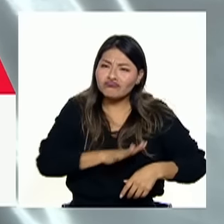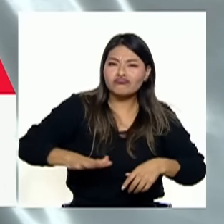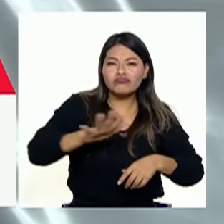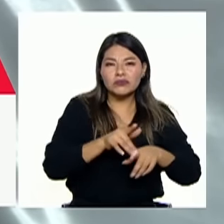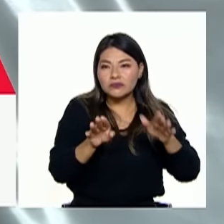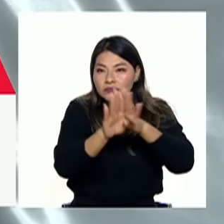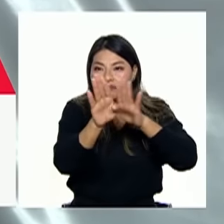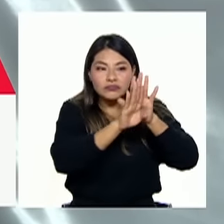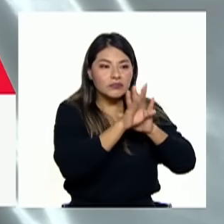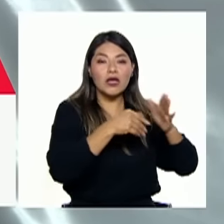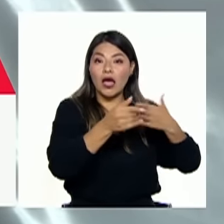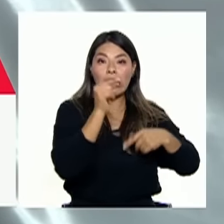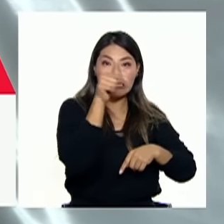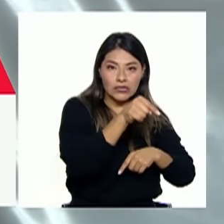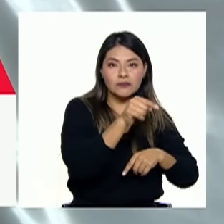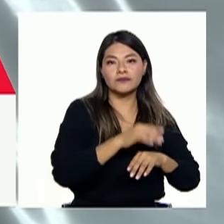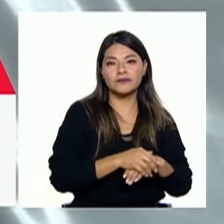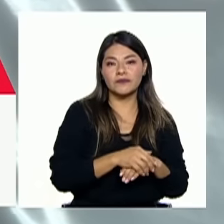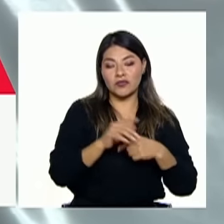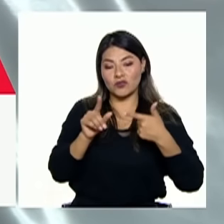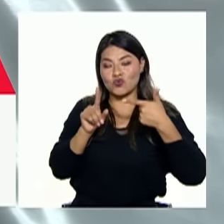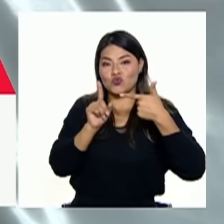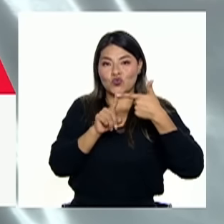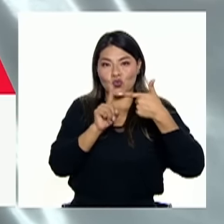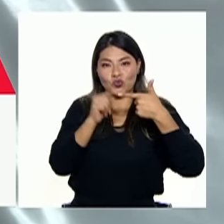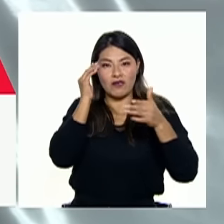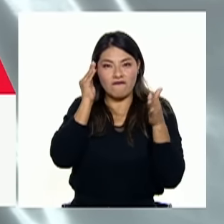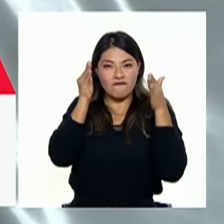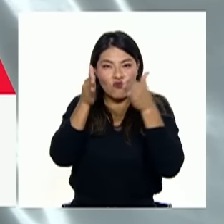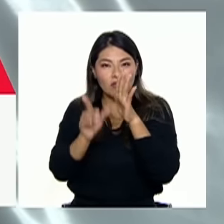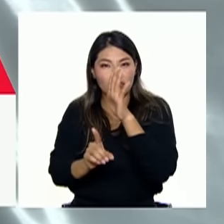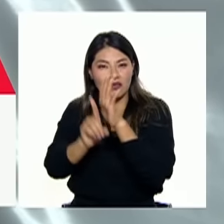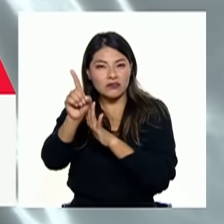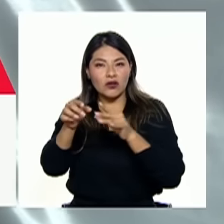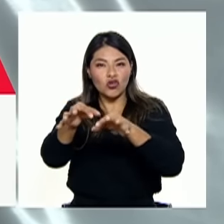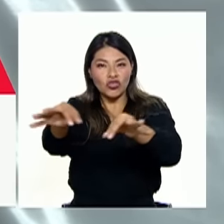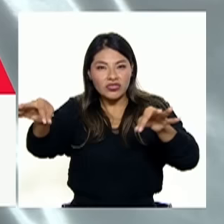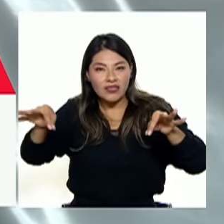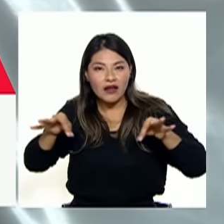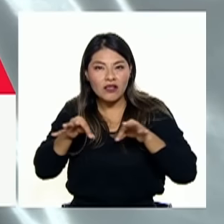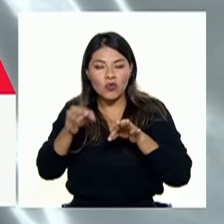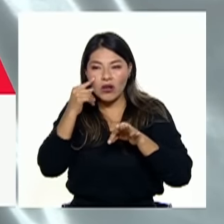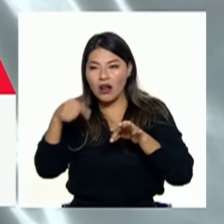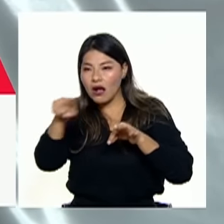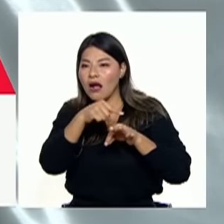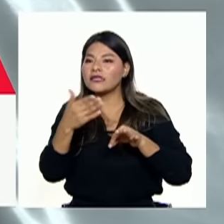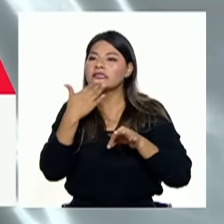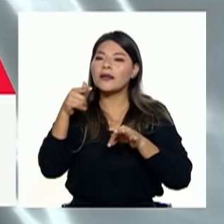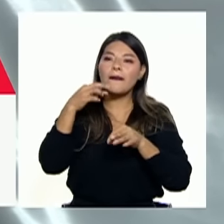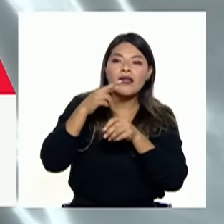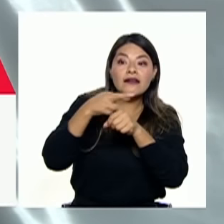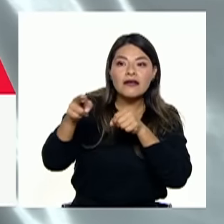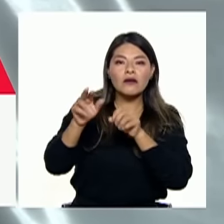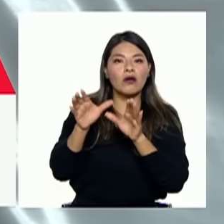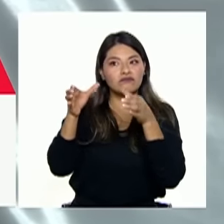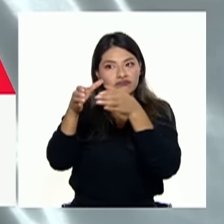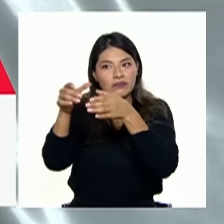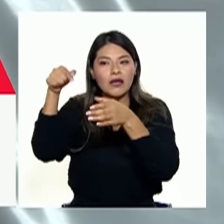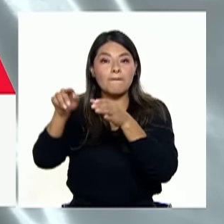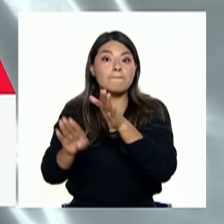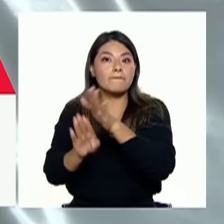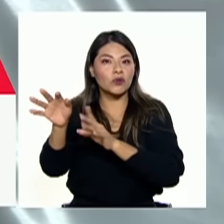posibilidades de crecimiento. Segundo, un enfoque de desarrollo territorial, teniendo a las regiones como principales beneficiarias